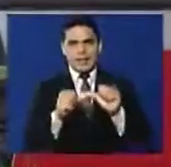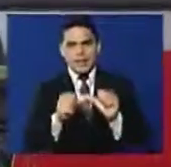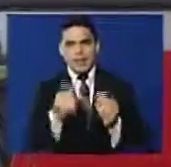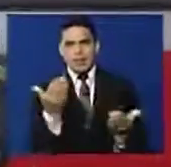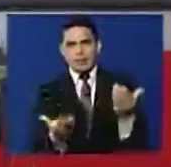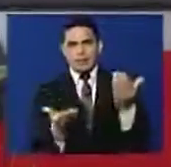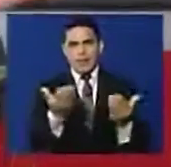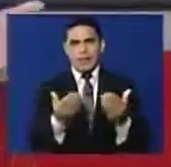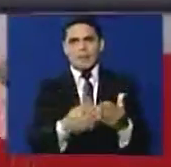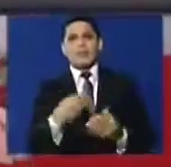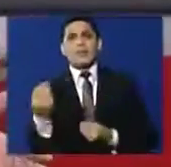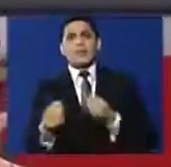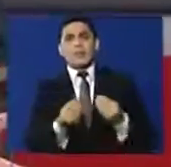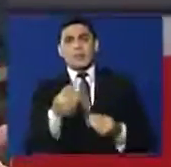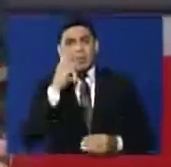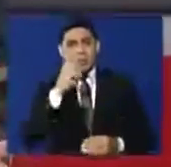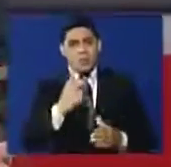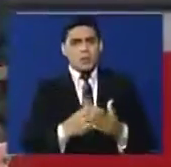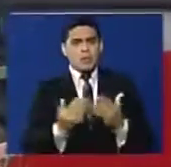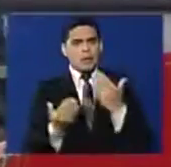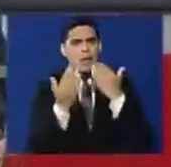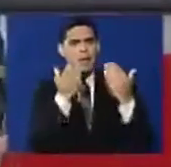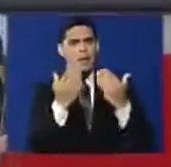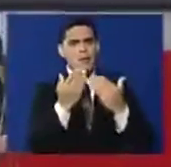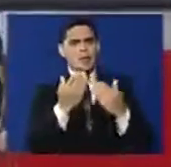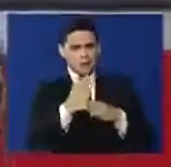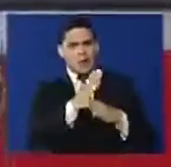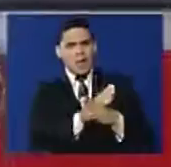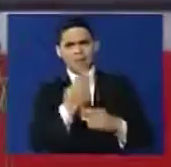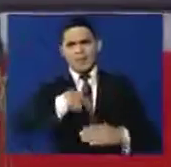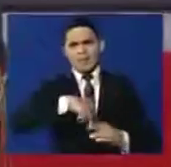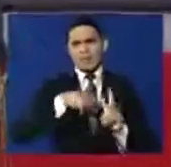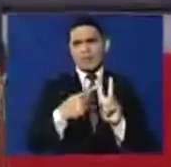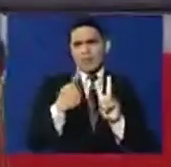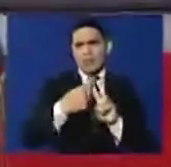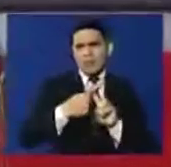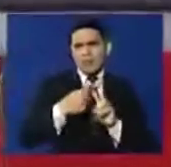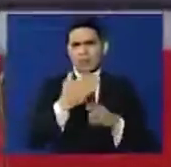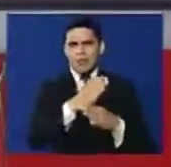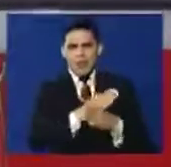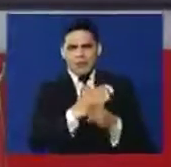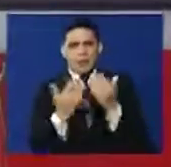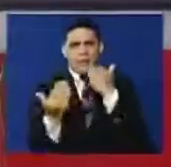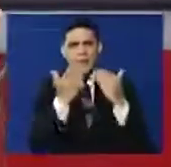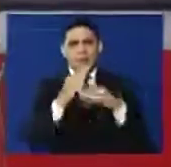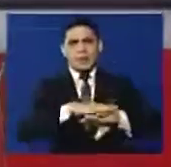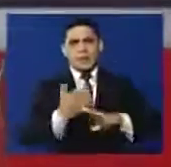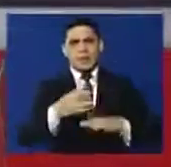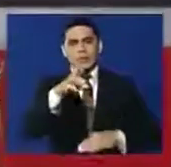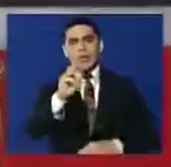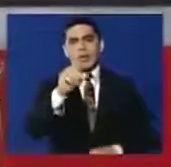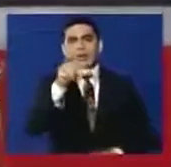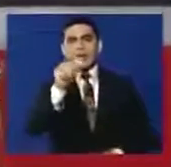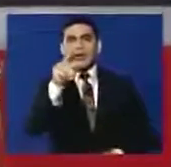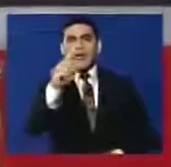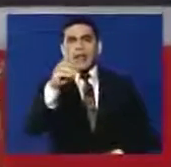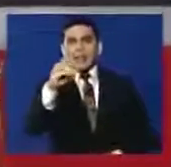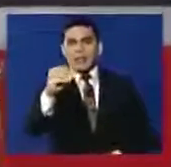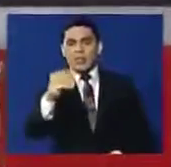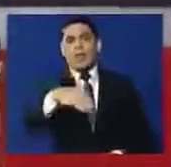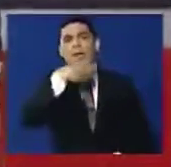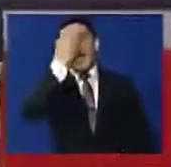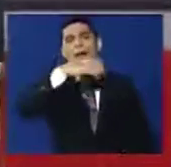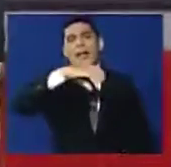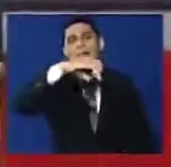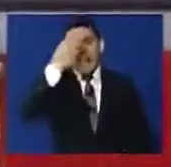Continuamos en Contrapeso. ¿Cómo es el mundo de chiquito? Estábamos conversando aquí en fuera de cámara. Porque Rolando Padilla, señores, fue cantante